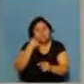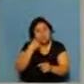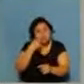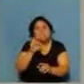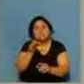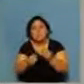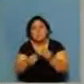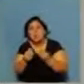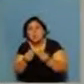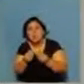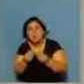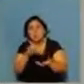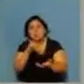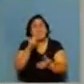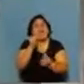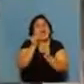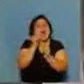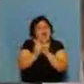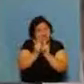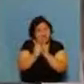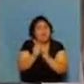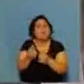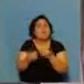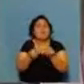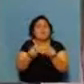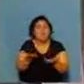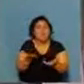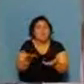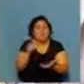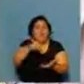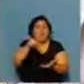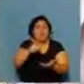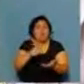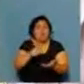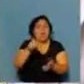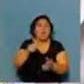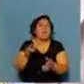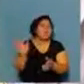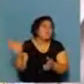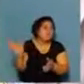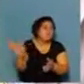la industria 4.0 y a toda la innovación que se da en nuestro sector. Nosotros nos adaptamos